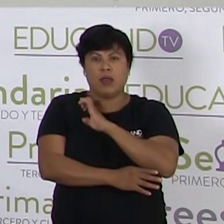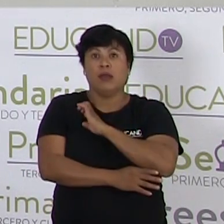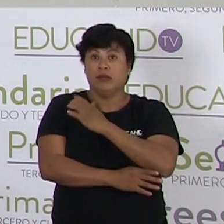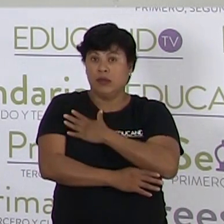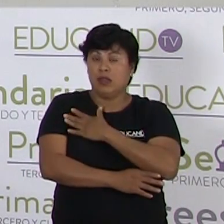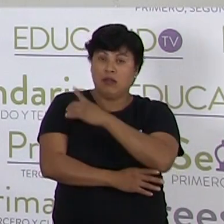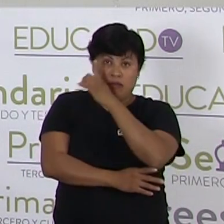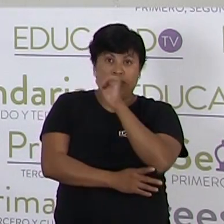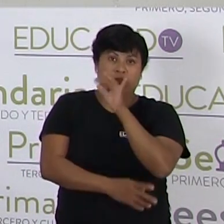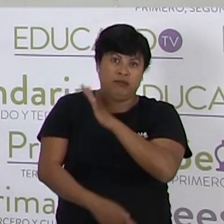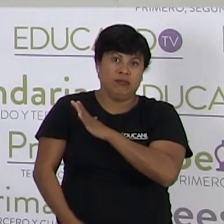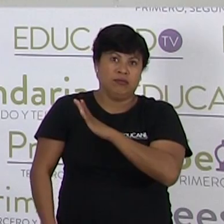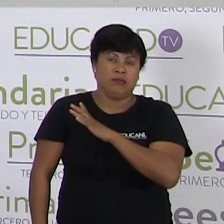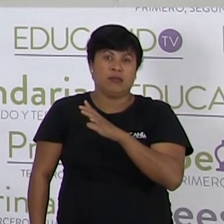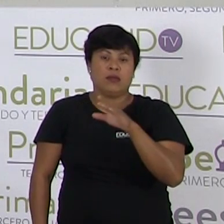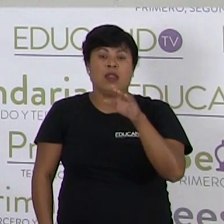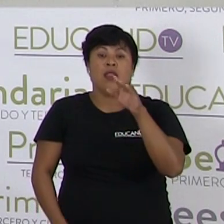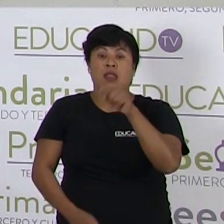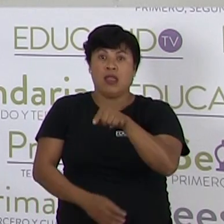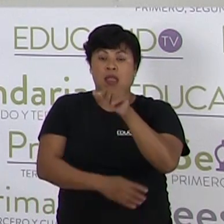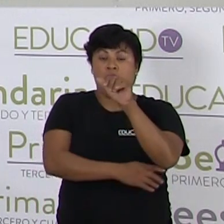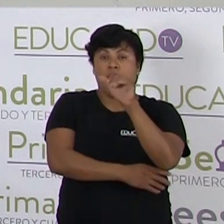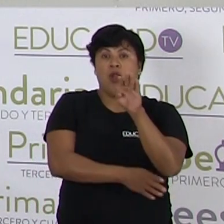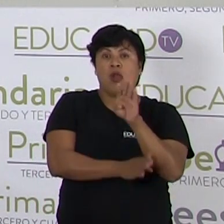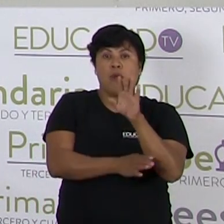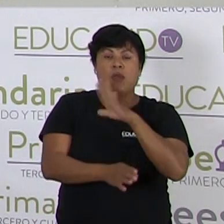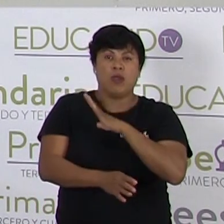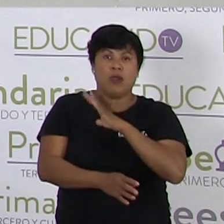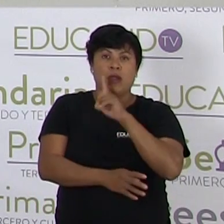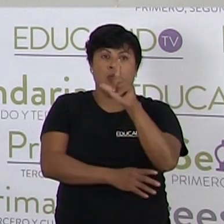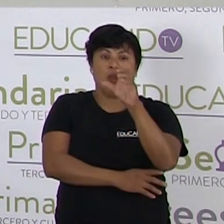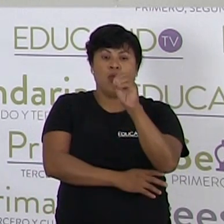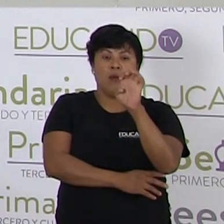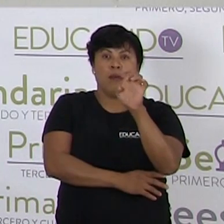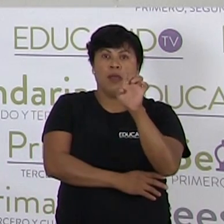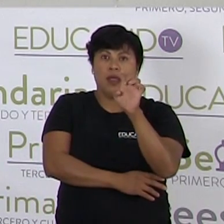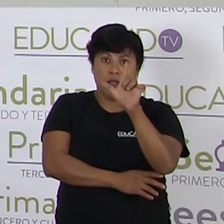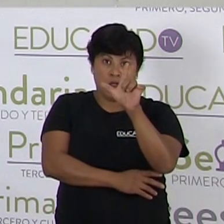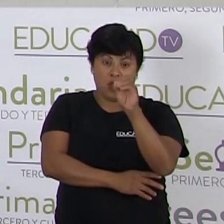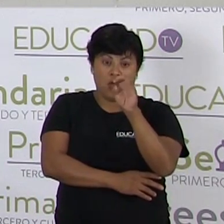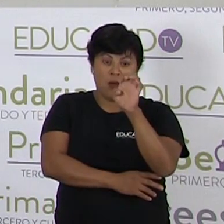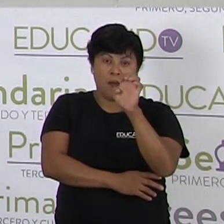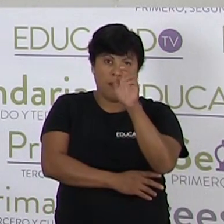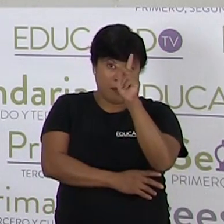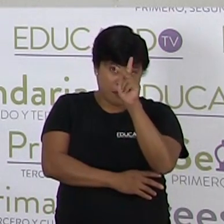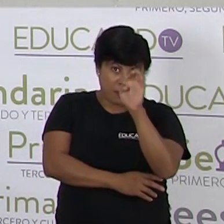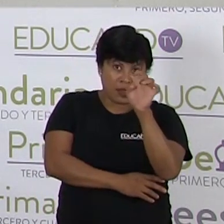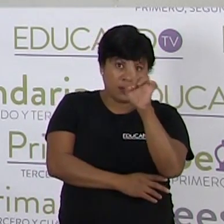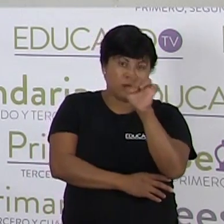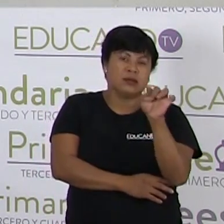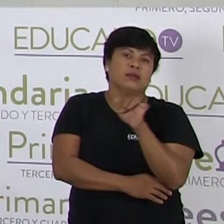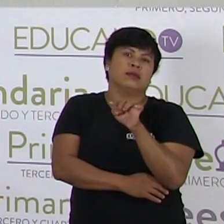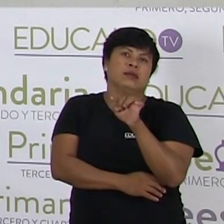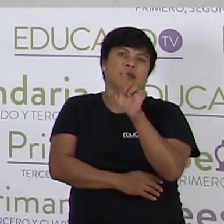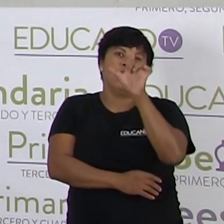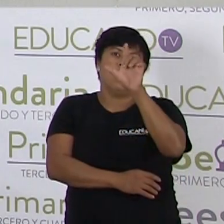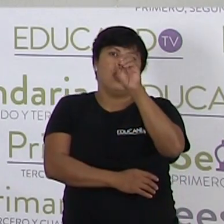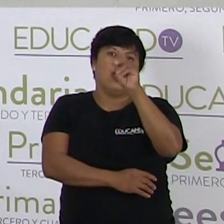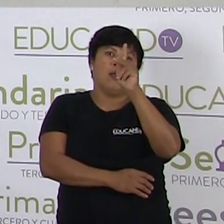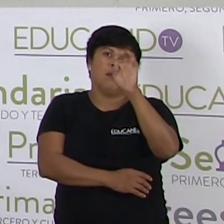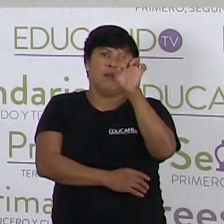sí. El apellido que le corresponde a Lope es López.